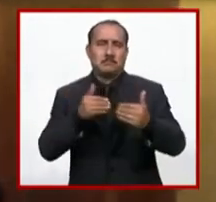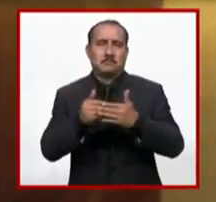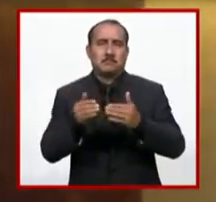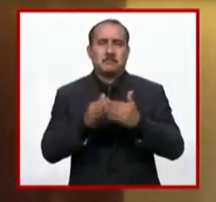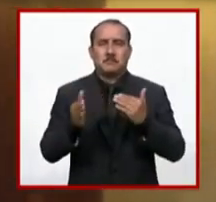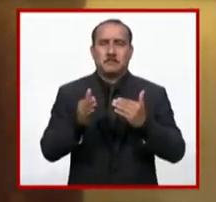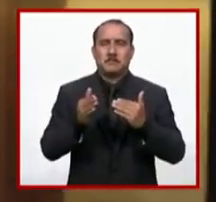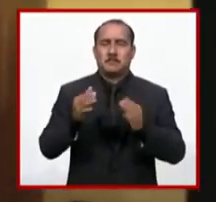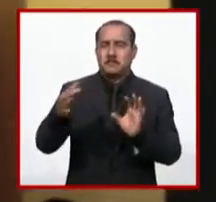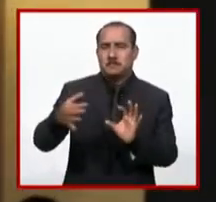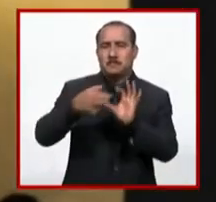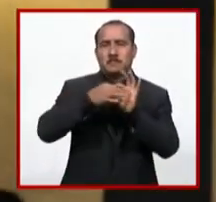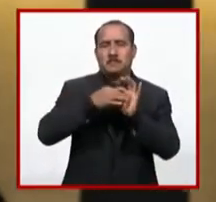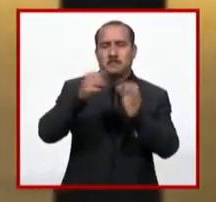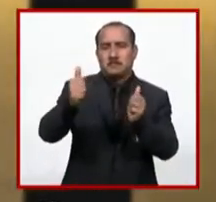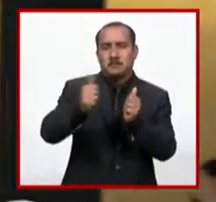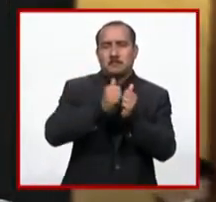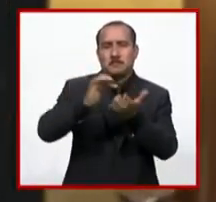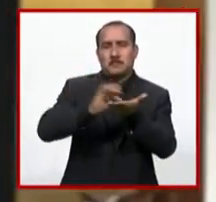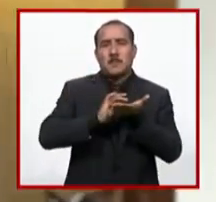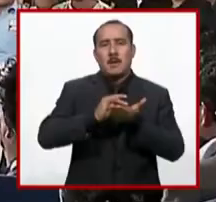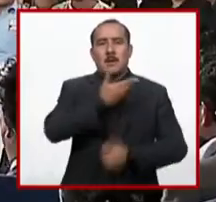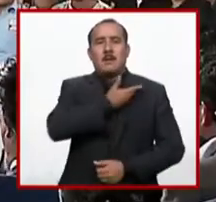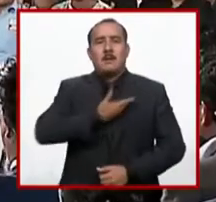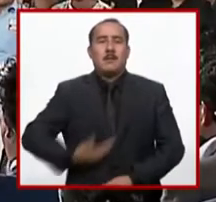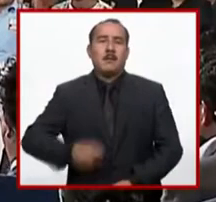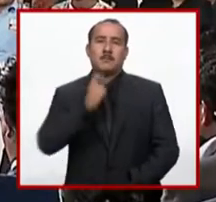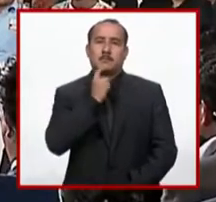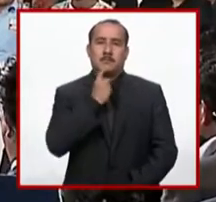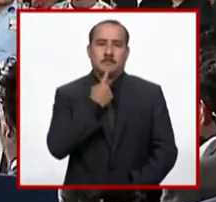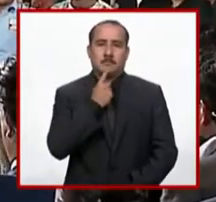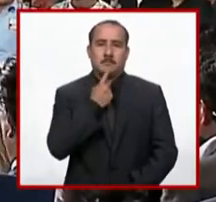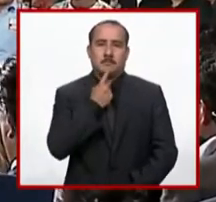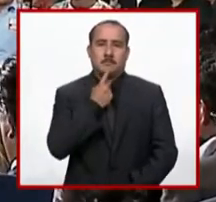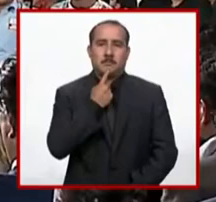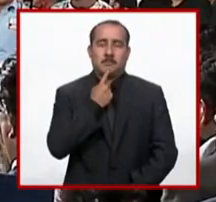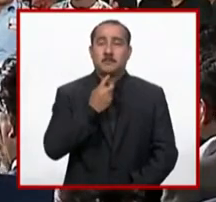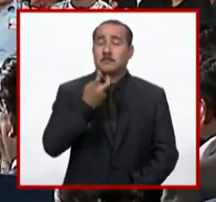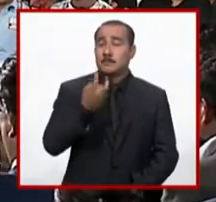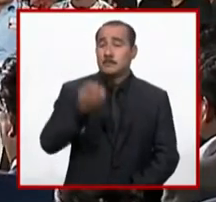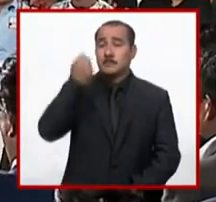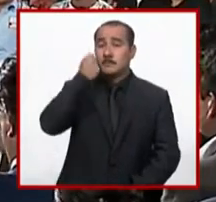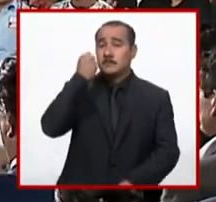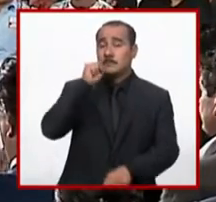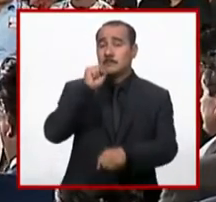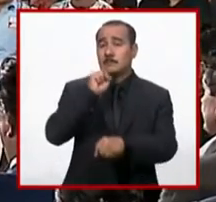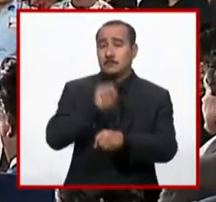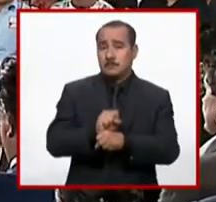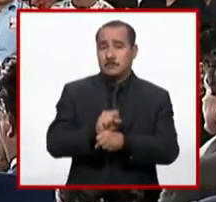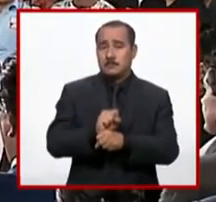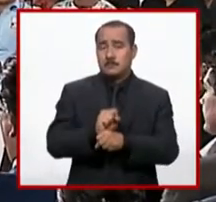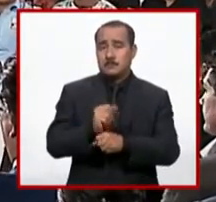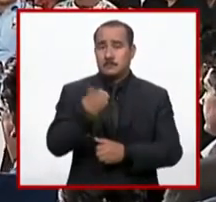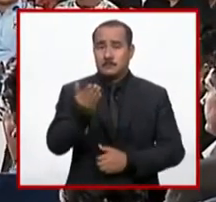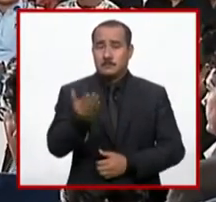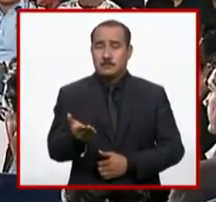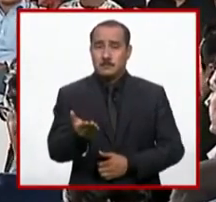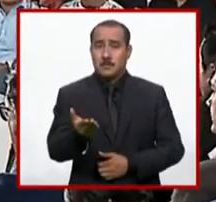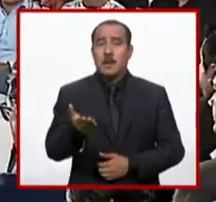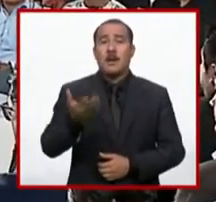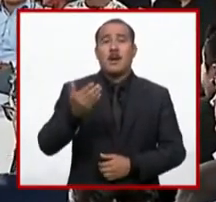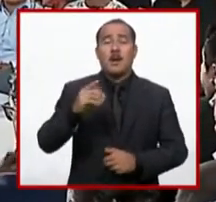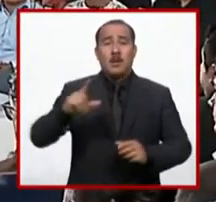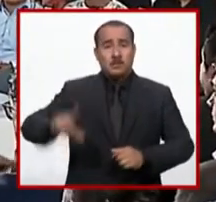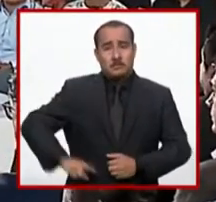el presidente Andrés Manuel López Obrador. Por eso, señora secretaria de